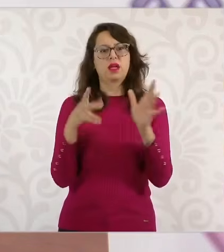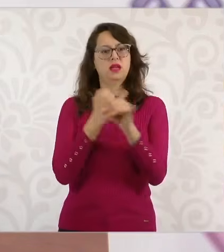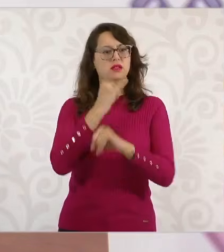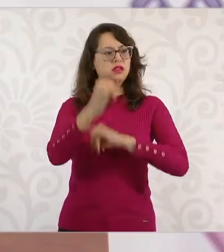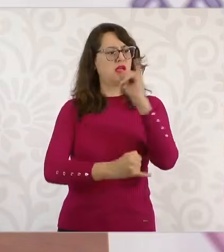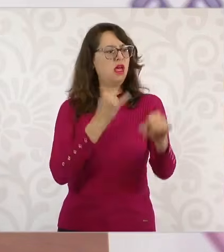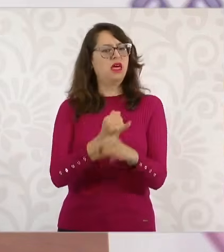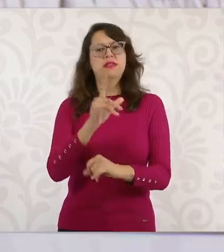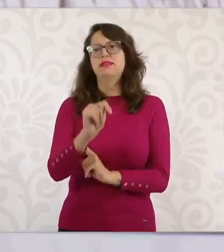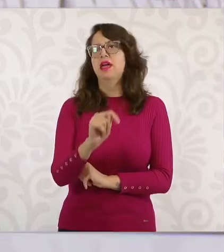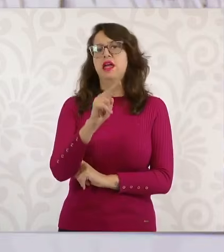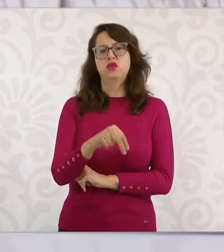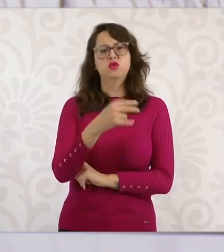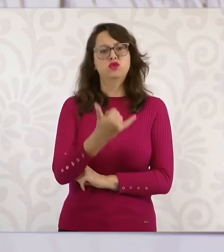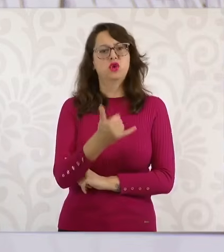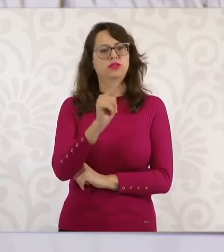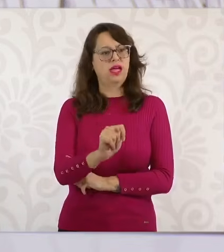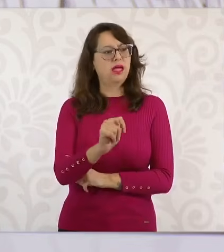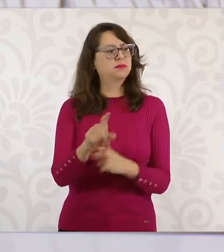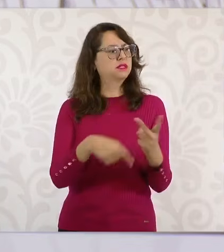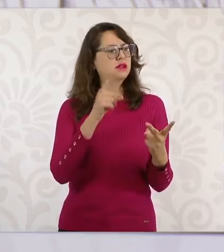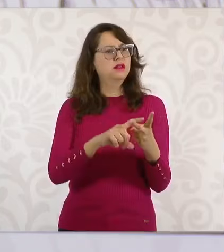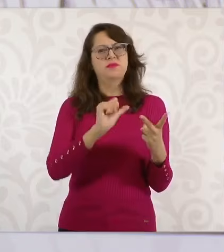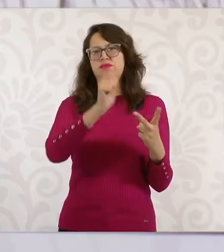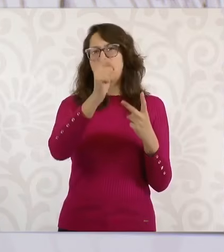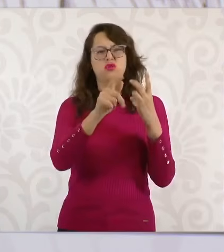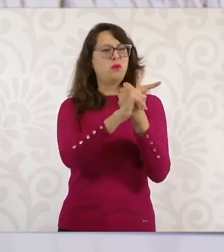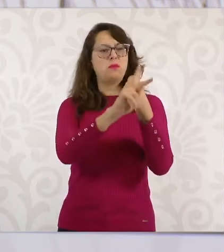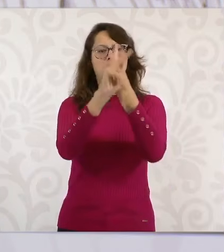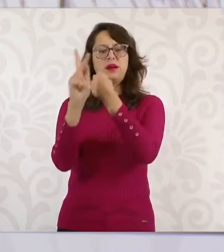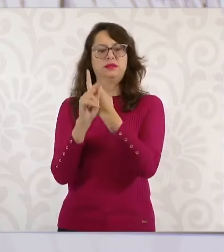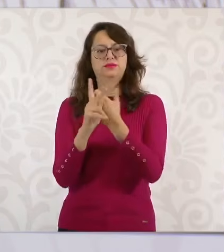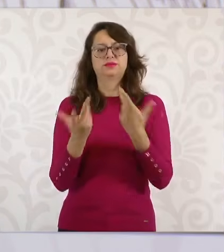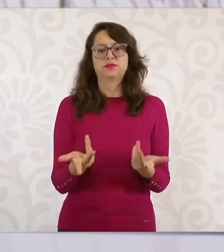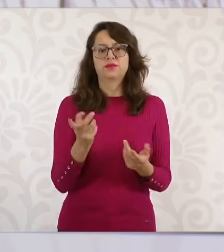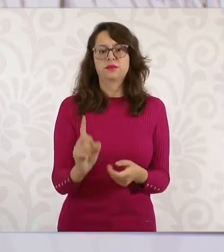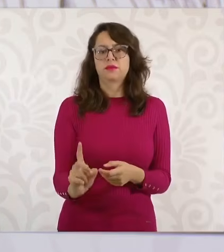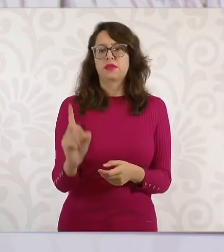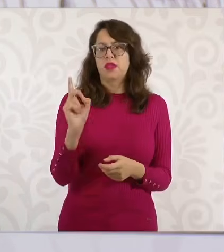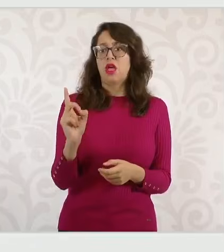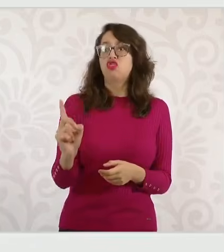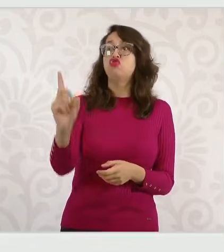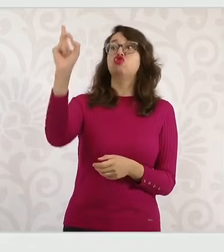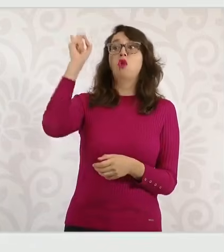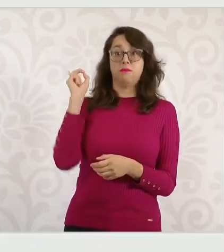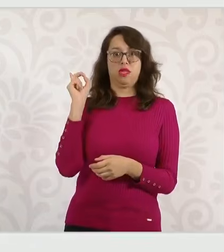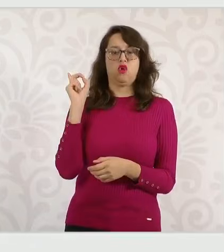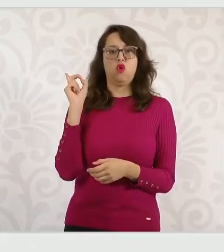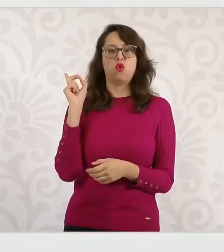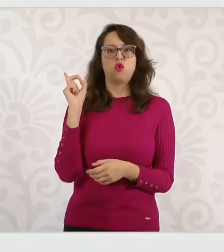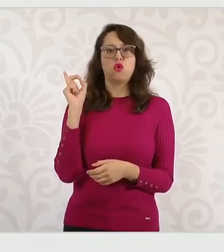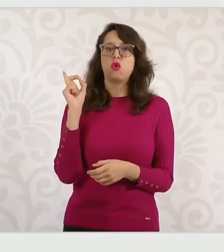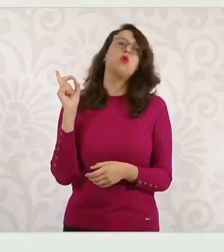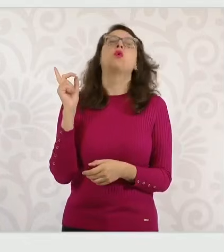internacionales de las fake news, de las noticias falsas que hubo el domingo. Y aquí se presentó en